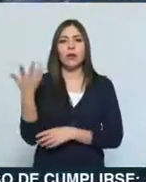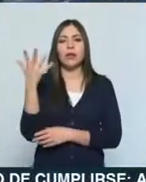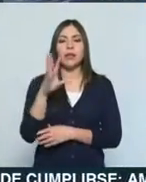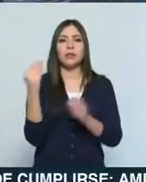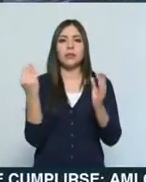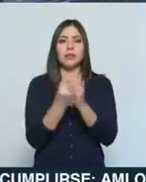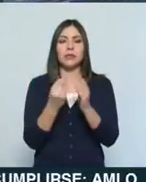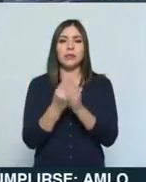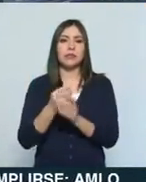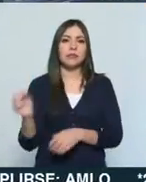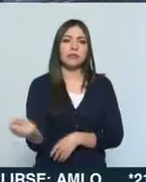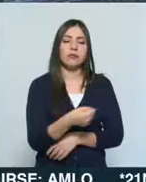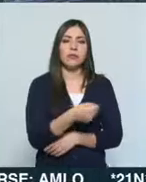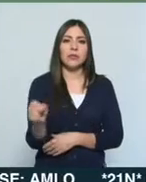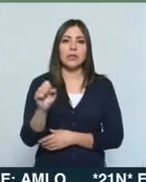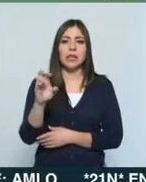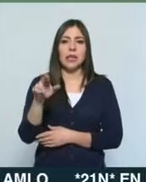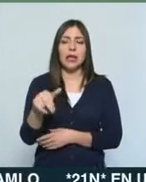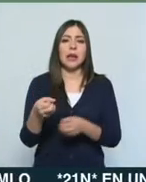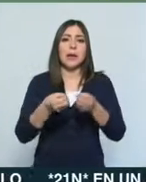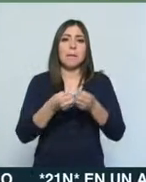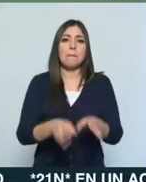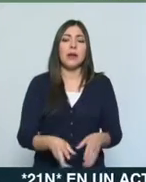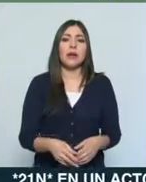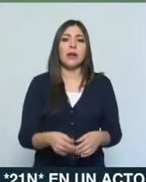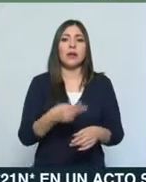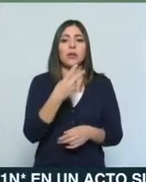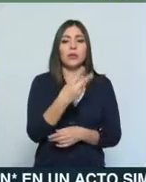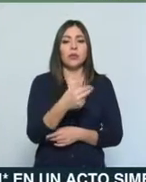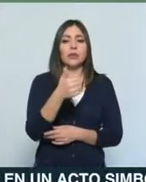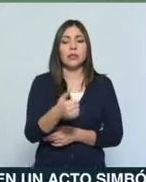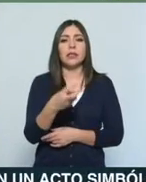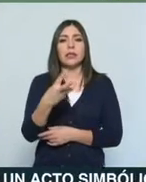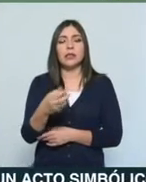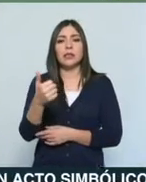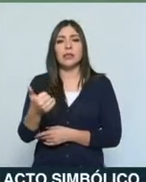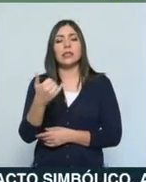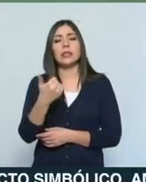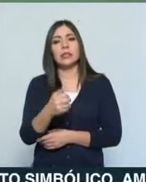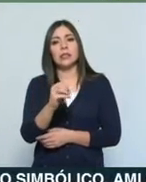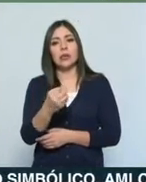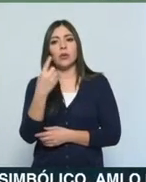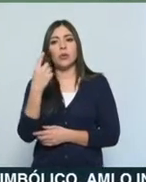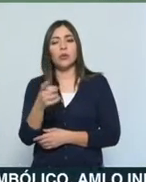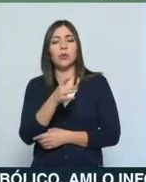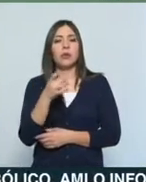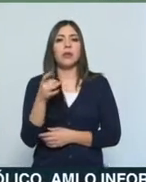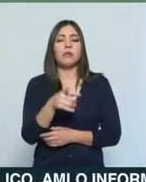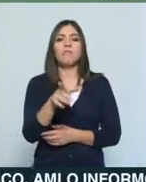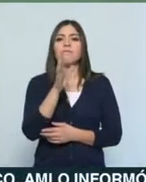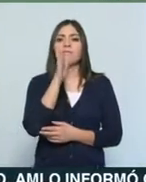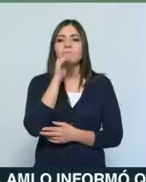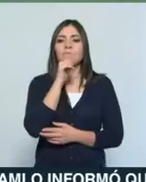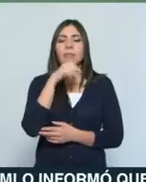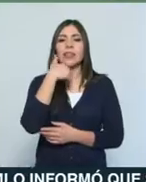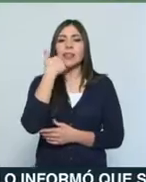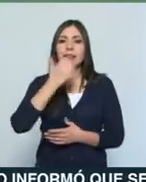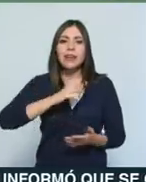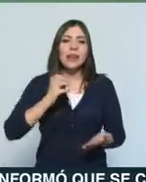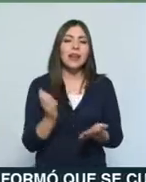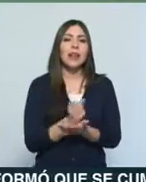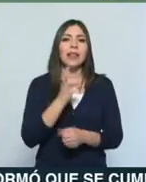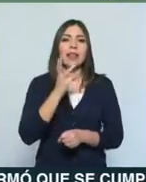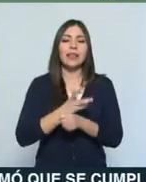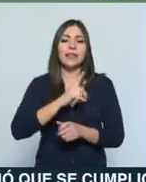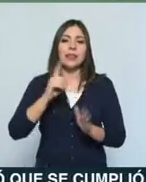Serena Williams, perdió en 2 sets de 3-6 y 0-1 frente a la española Garbiñe Muguruza y terminó con su sueño de conquistar por tercera ocasión el